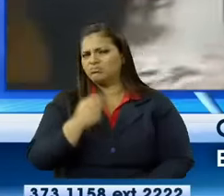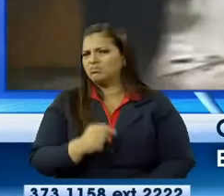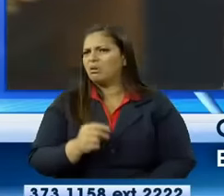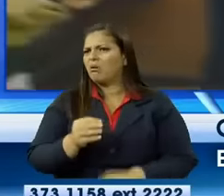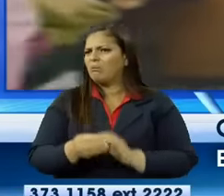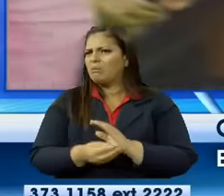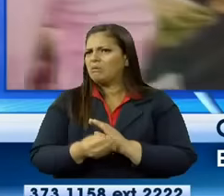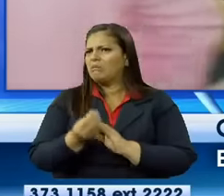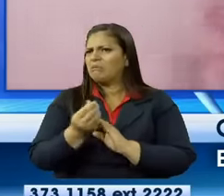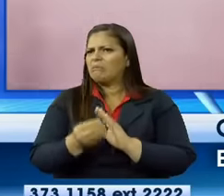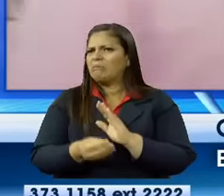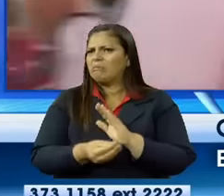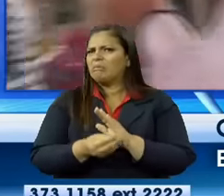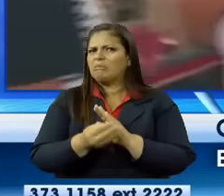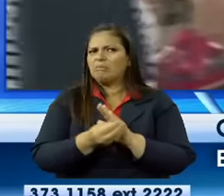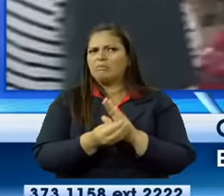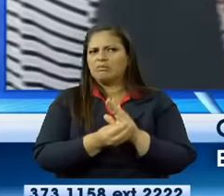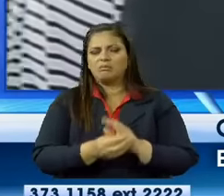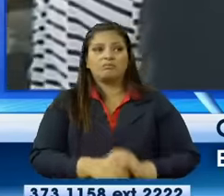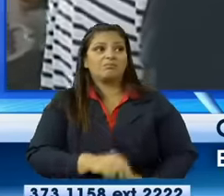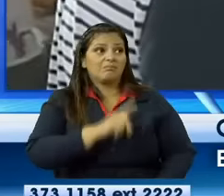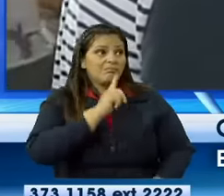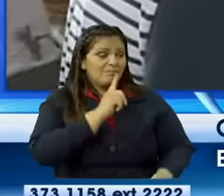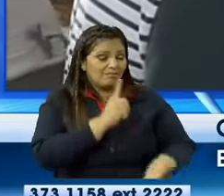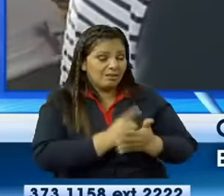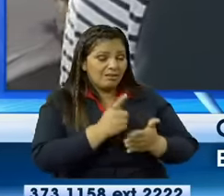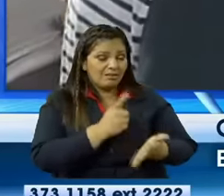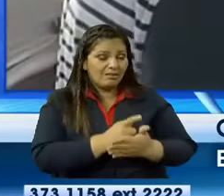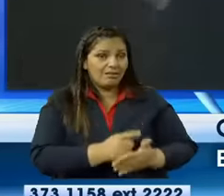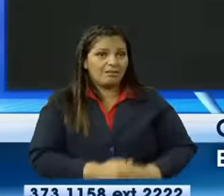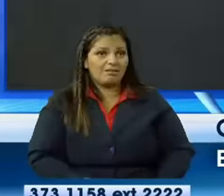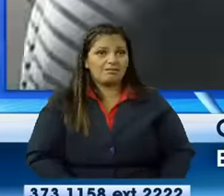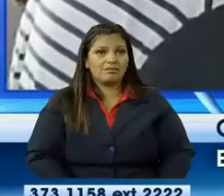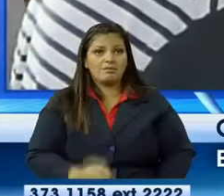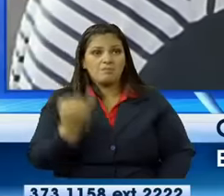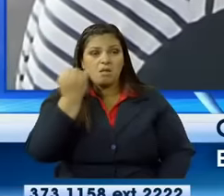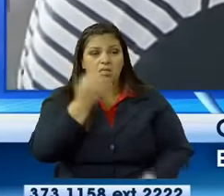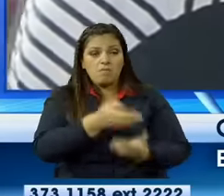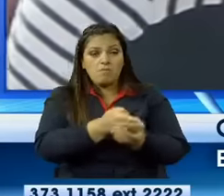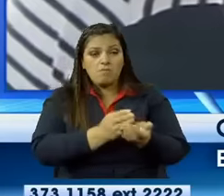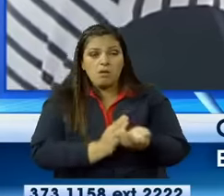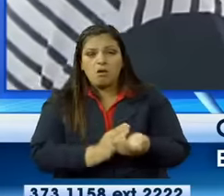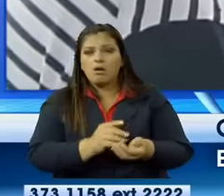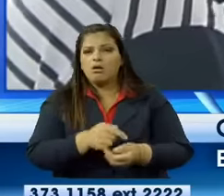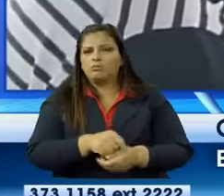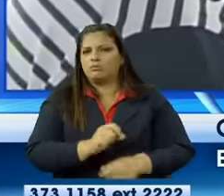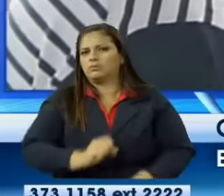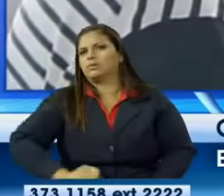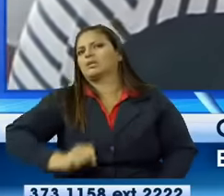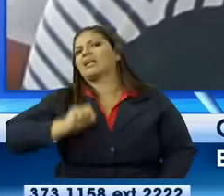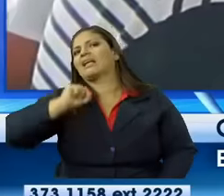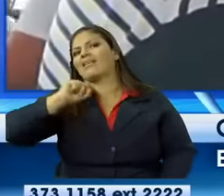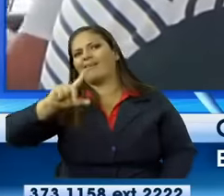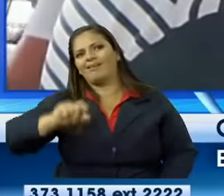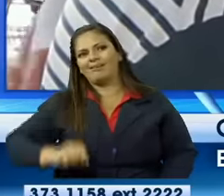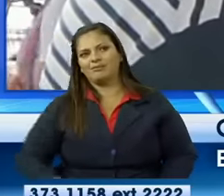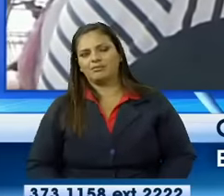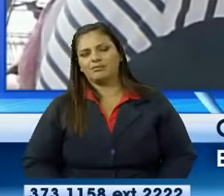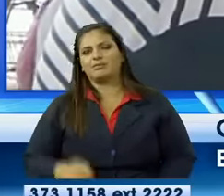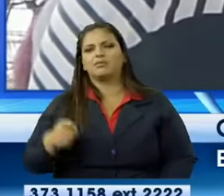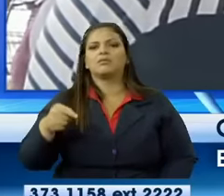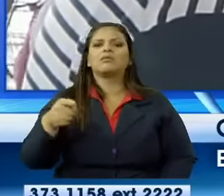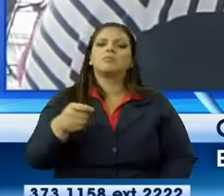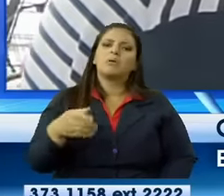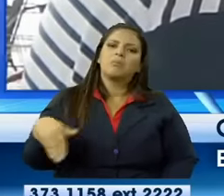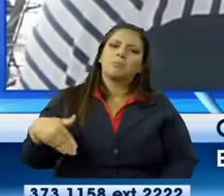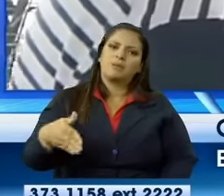Claro, la verdad, se han subido el verde caro, por ejemplo, los maduros caros, hay cosas que van subiendo, el marisco también está